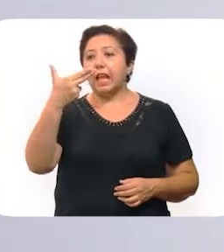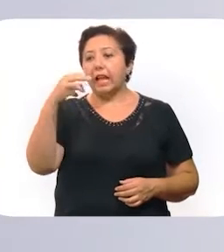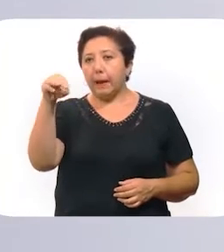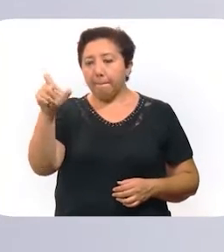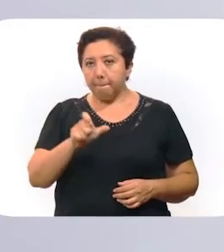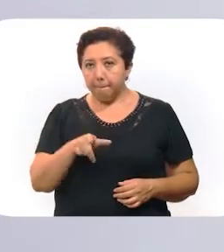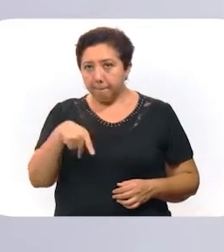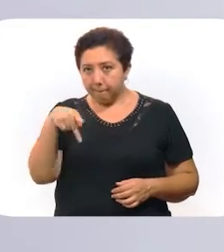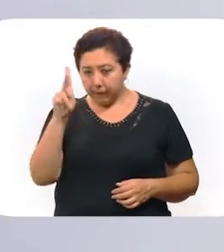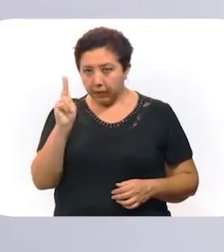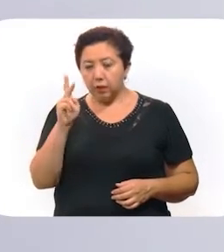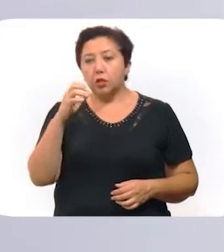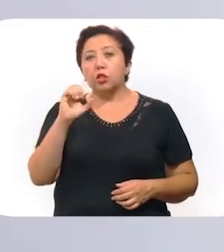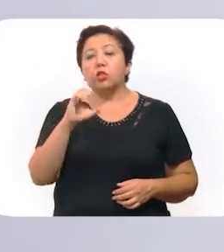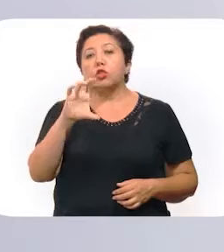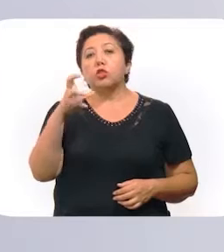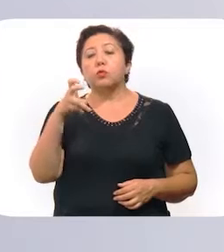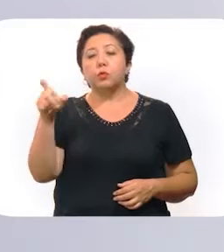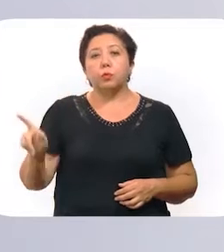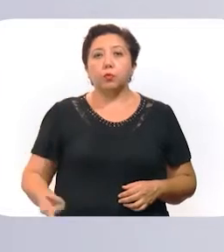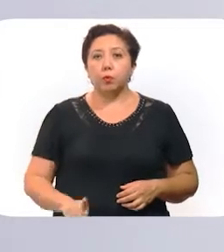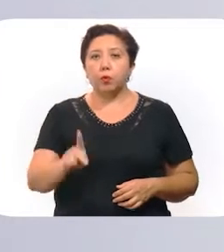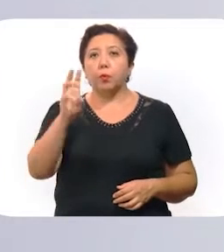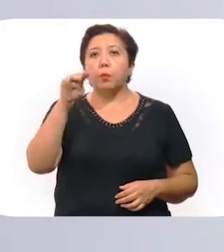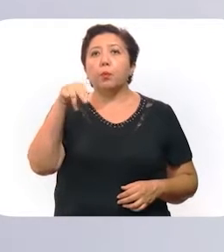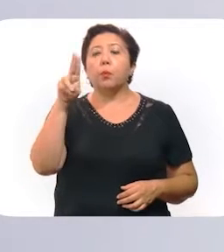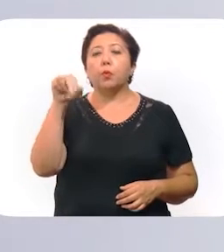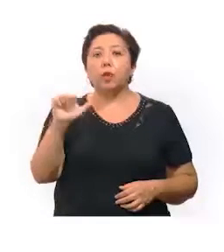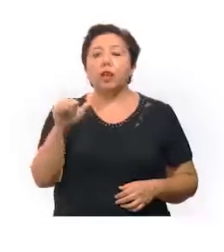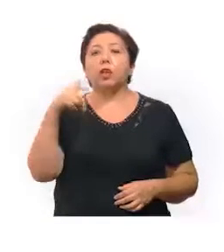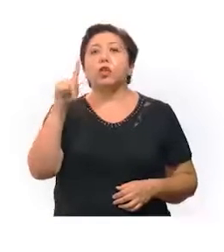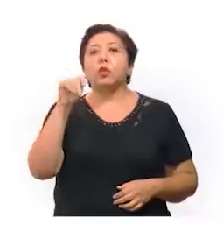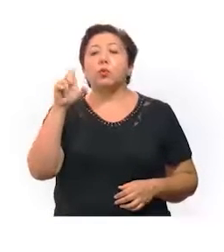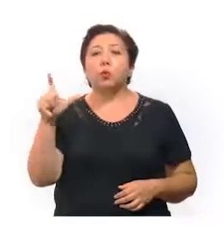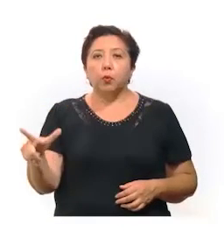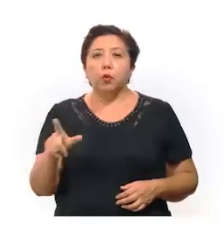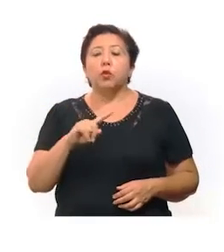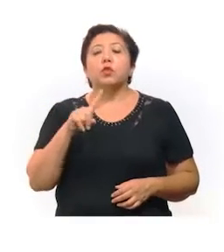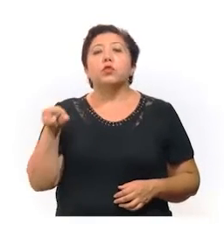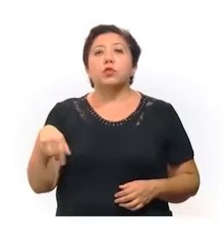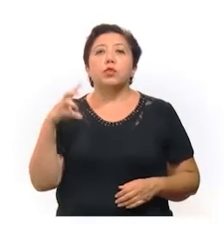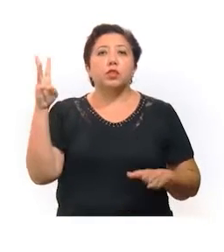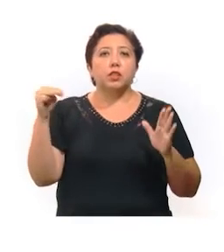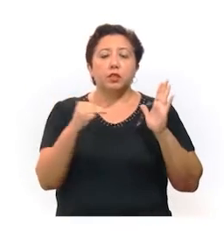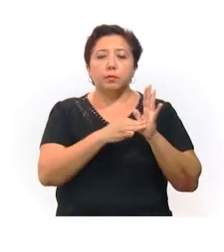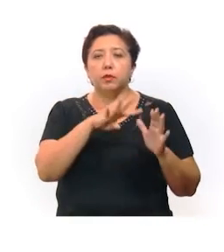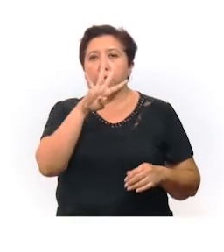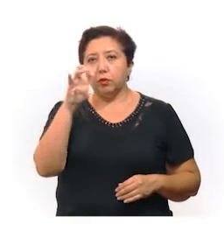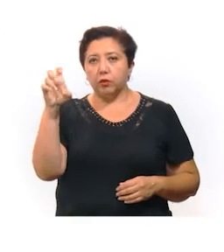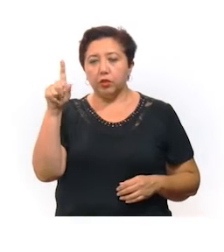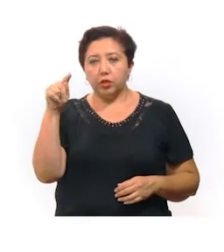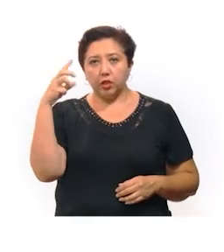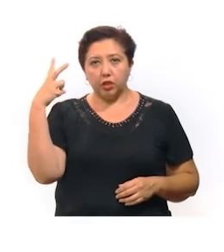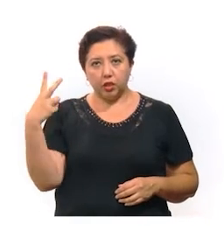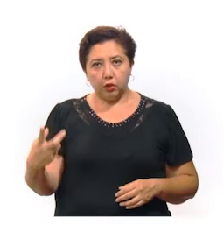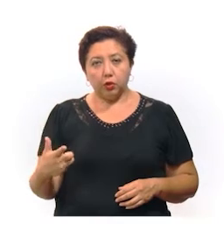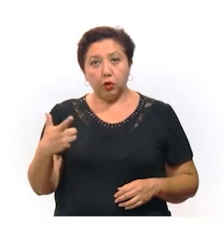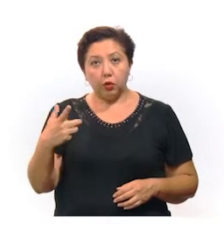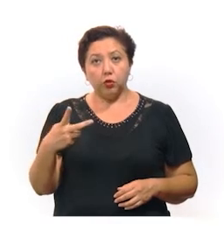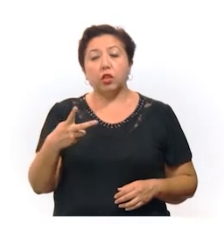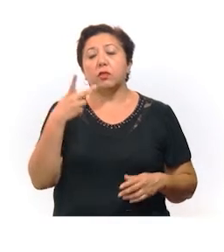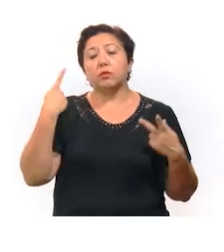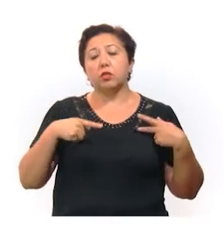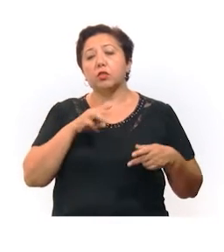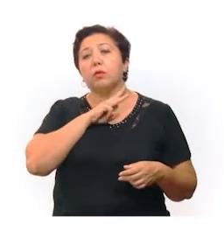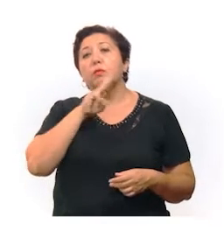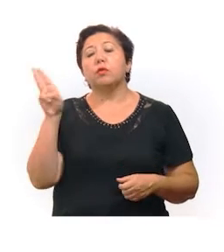1 en Canzacap, 1 en Chuxulú Pueblo, 1 en Muna y 1 en Ticul. En total, son 3.472 las personas